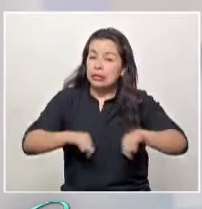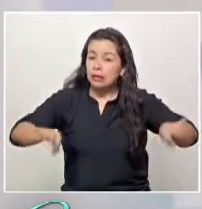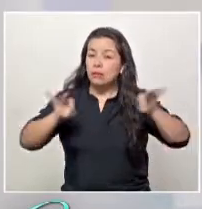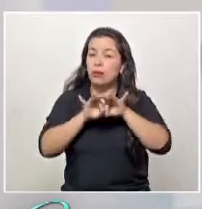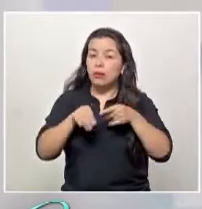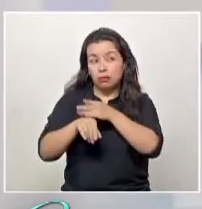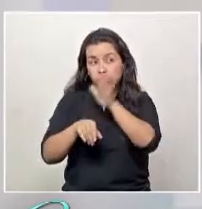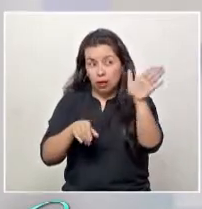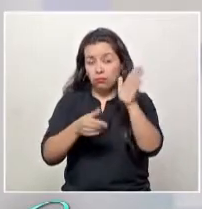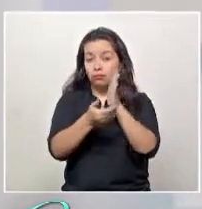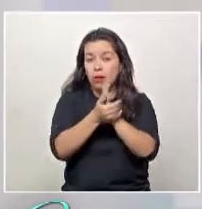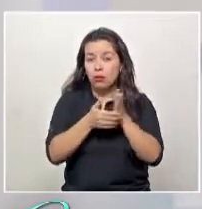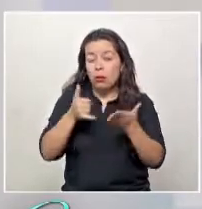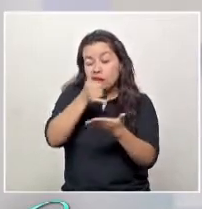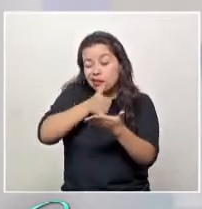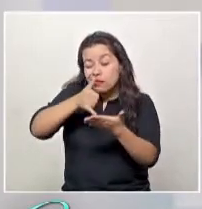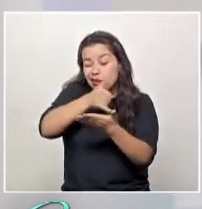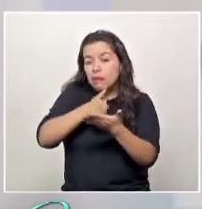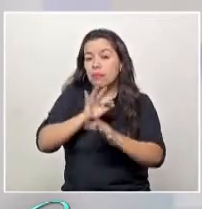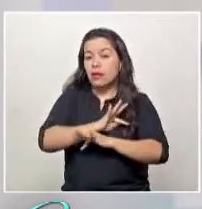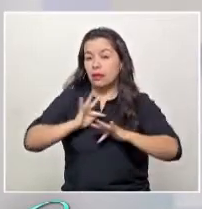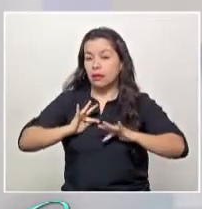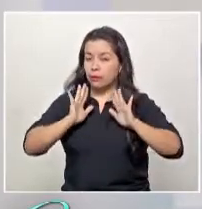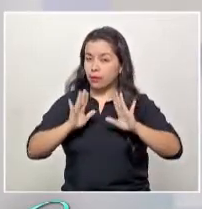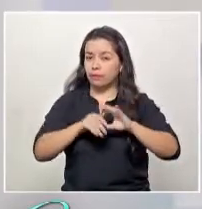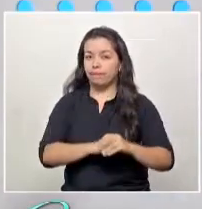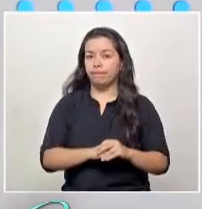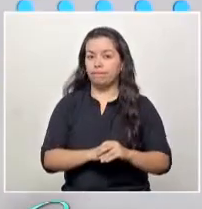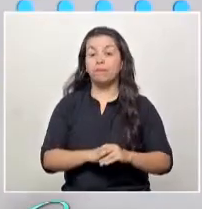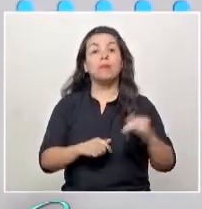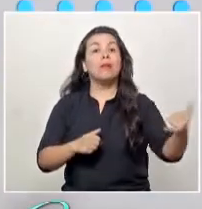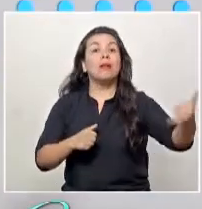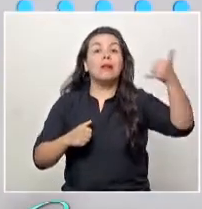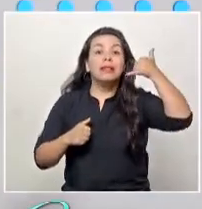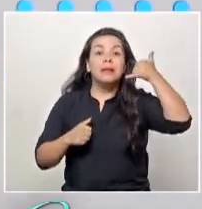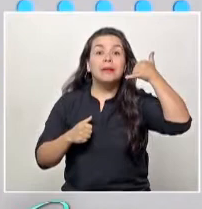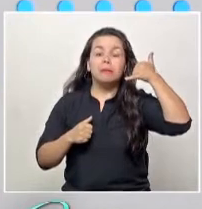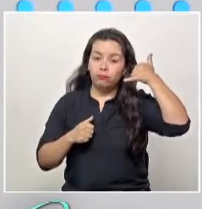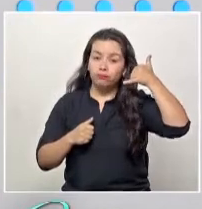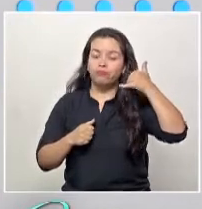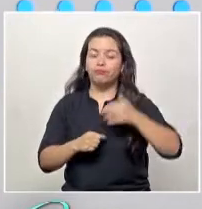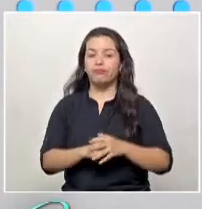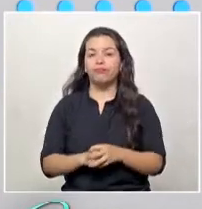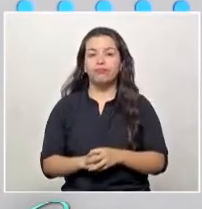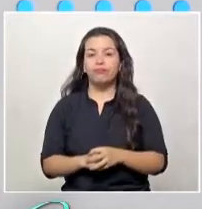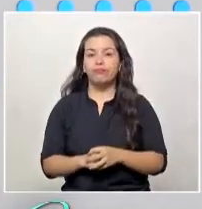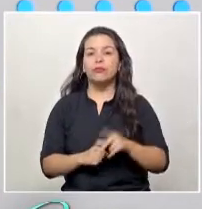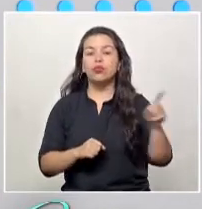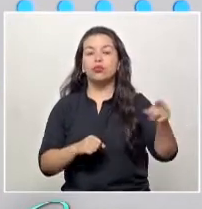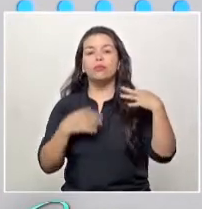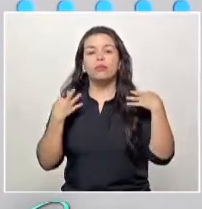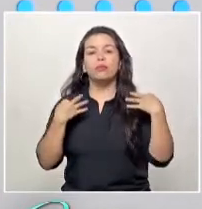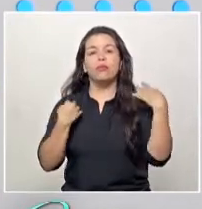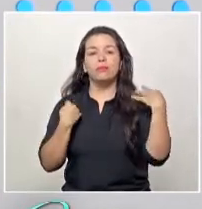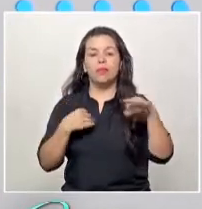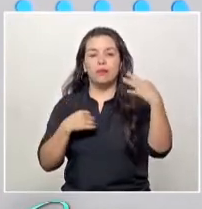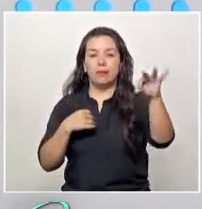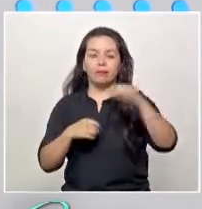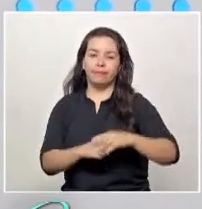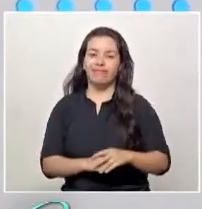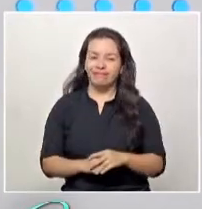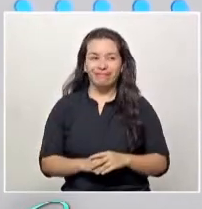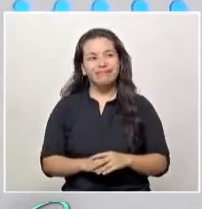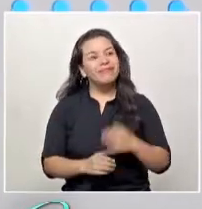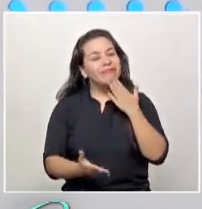médico, unos exámenes de laboratorio para hacer el tratamiento. Tenemos una llamada a línea gratis 018-127-222, está en Palmira esta comunicación.